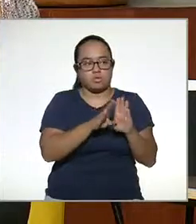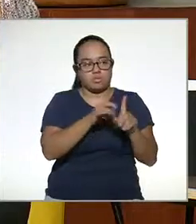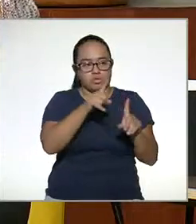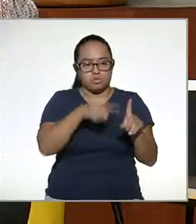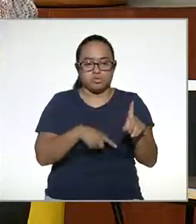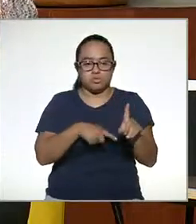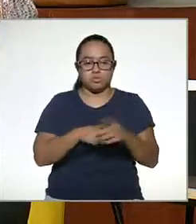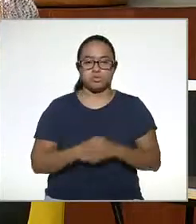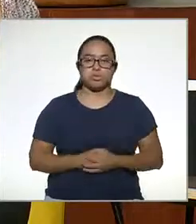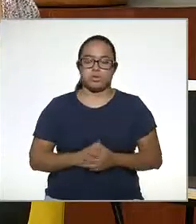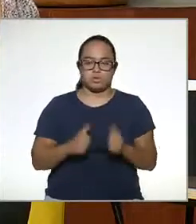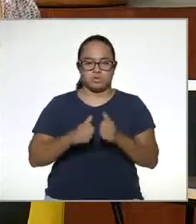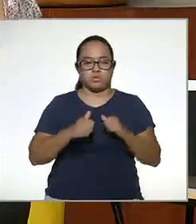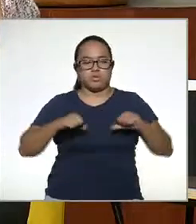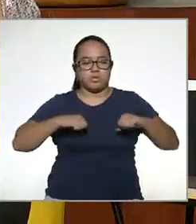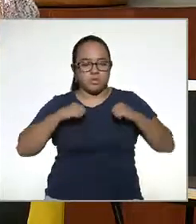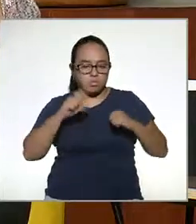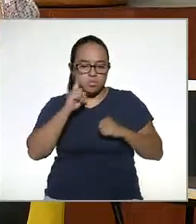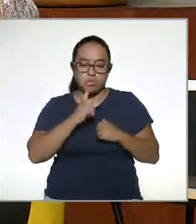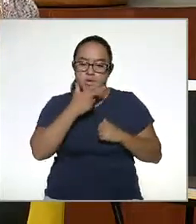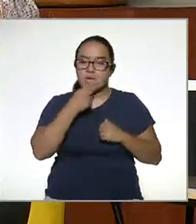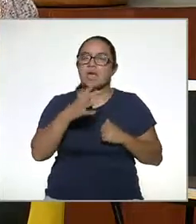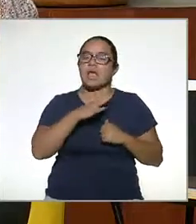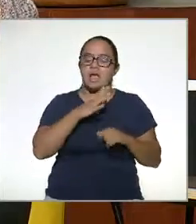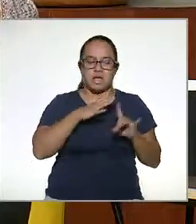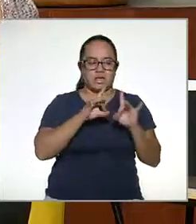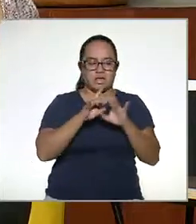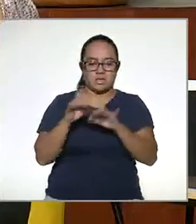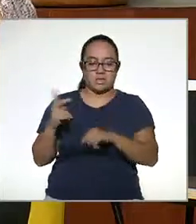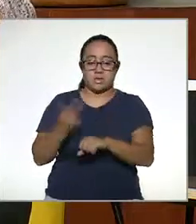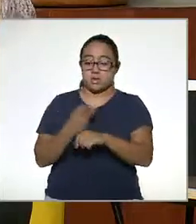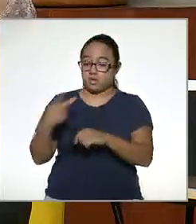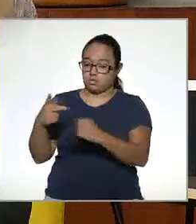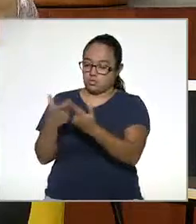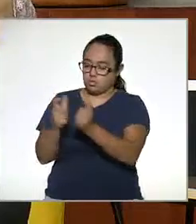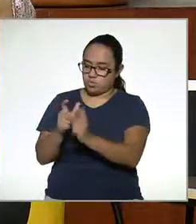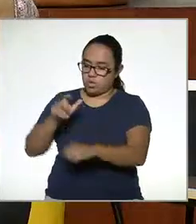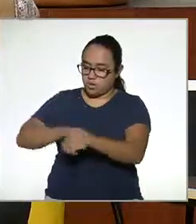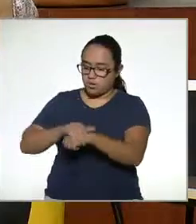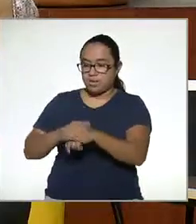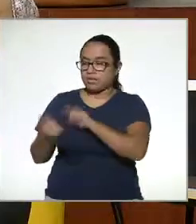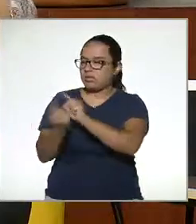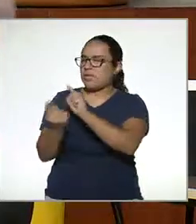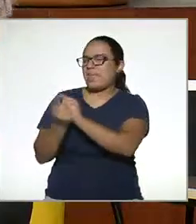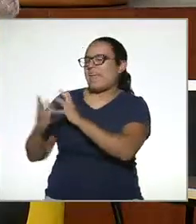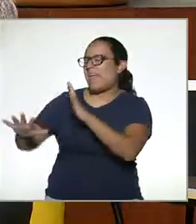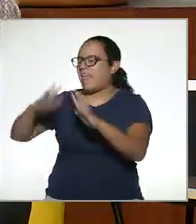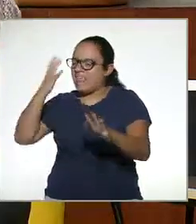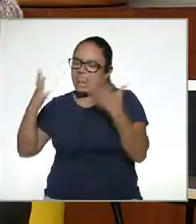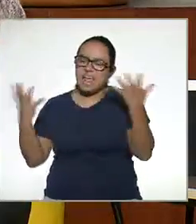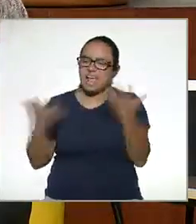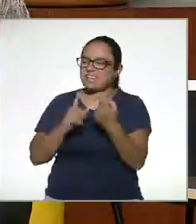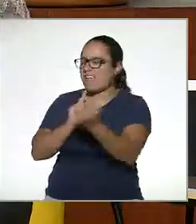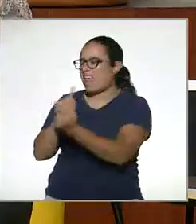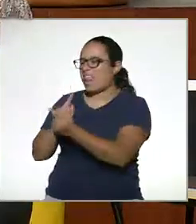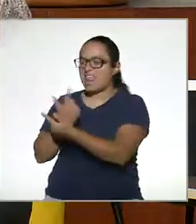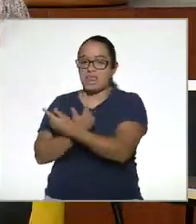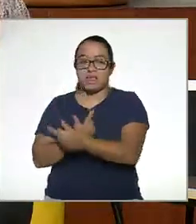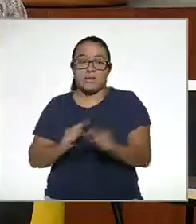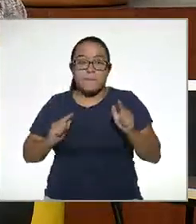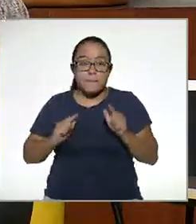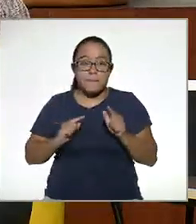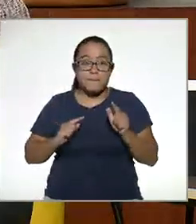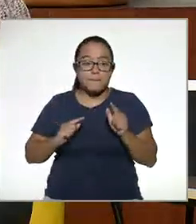Con las adolescentes, los adolescentes pasa mucho, ¿no? Que es con su grupo de amigos, son súper extrovertidos, muchos, ¿no? Y